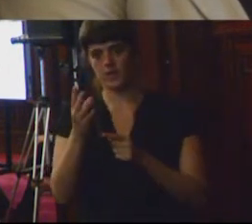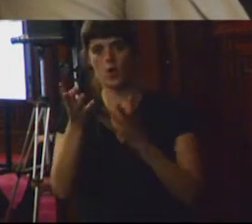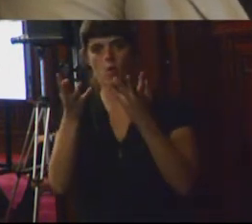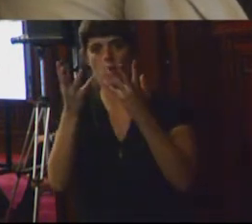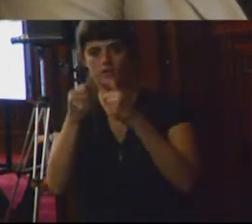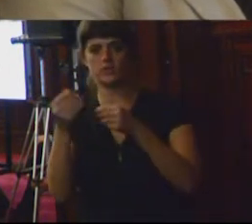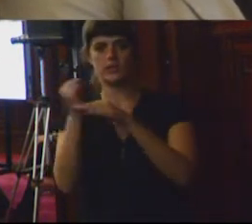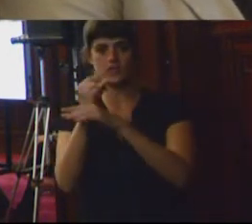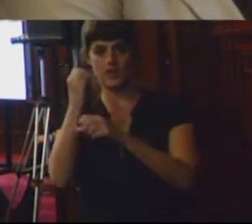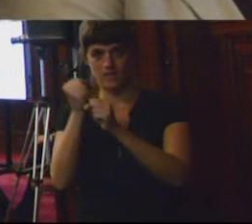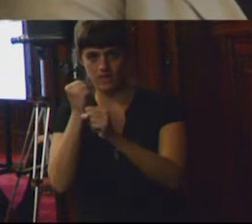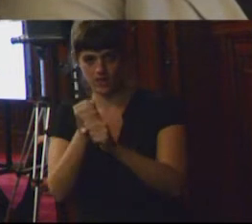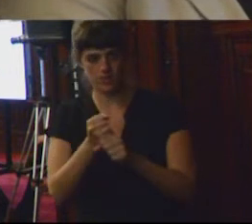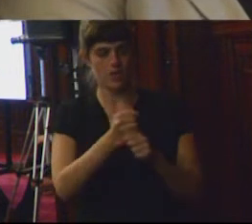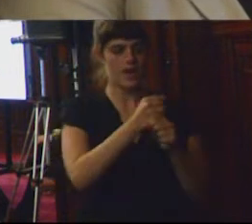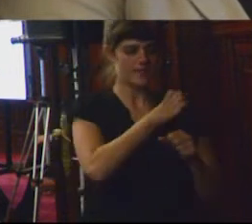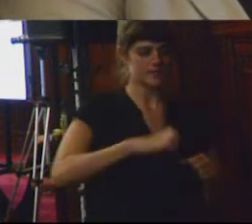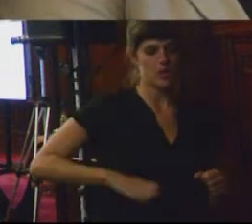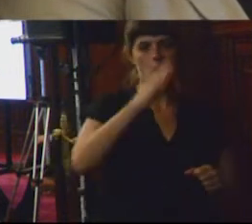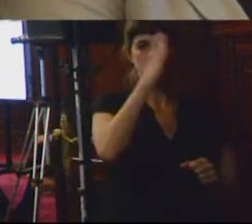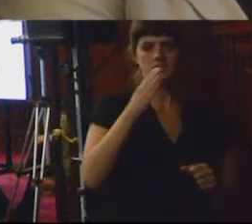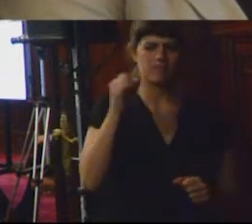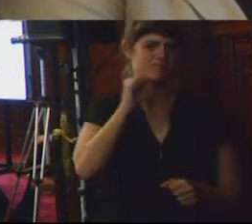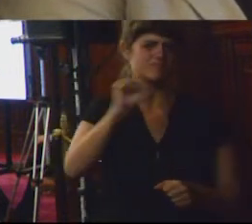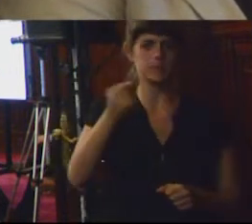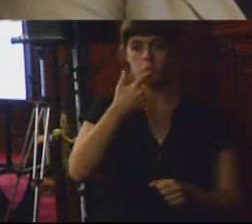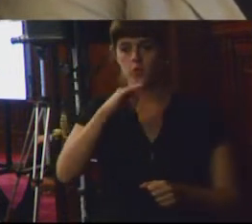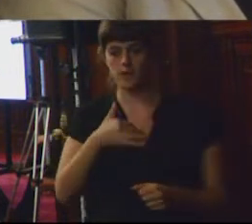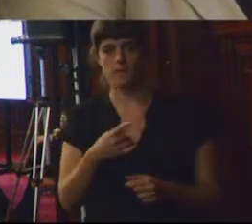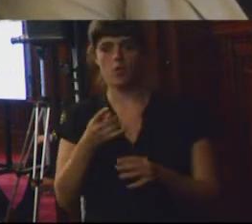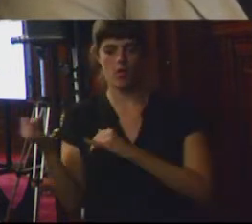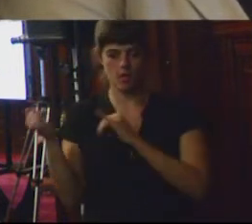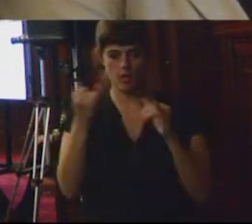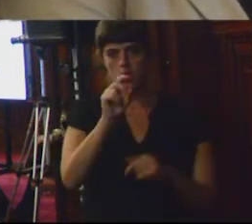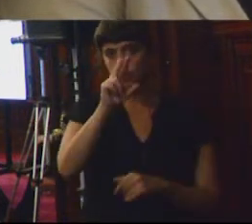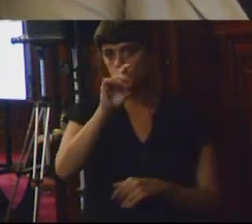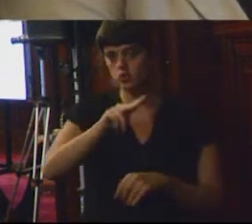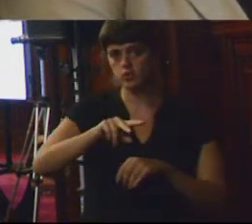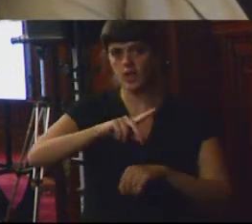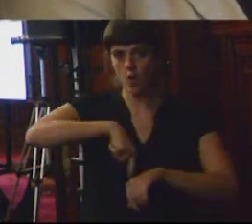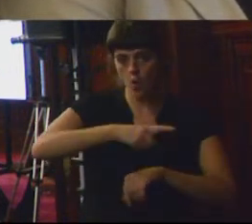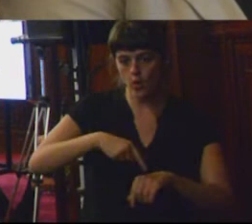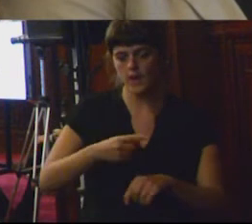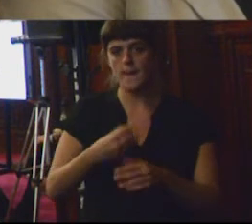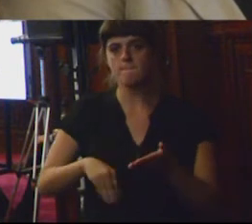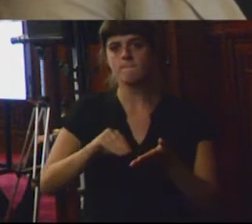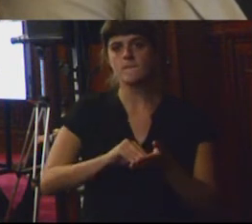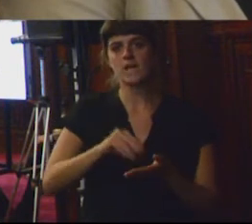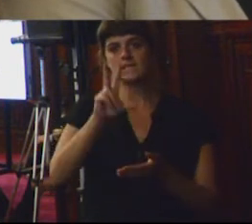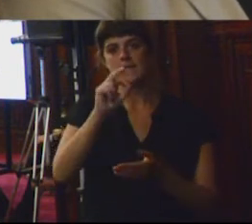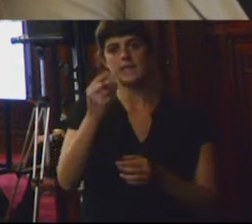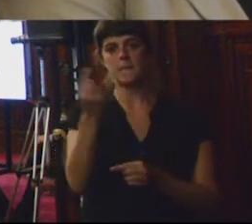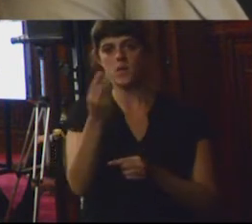Los principios de la OIT están siendo violados por el Estado brasileño. La jornada de 12 horas trabajadas con la posibilidad de 30